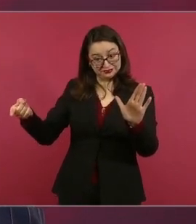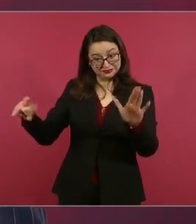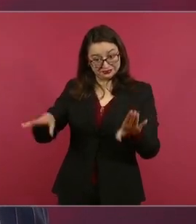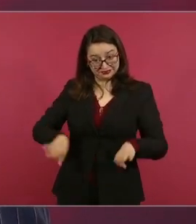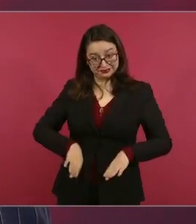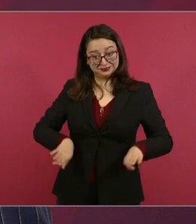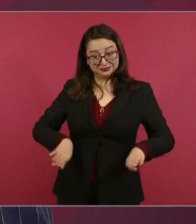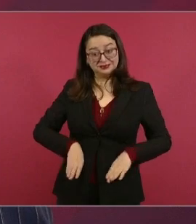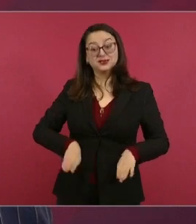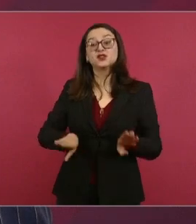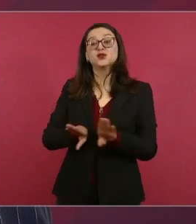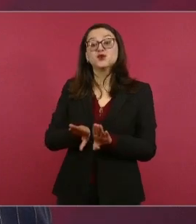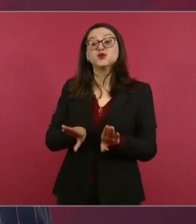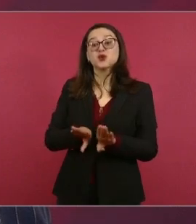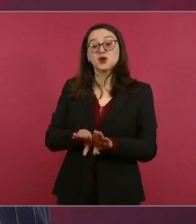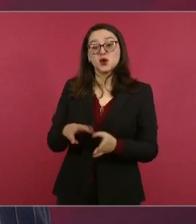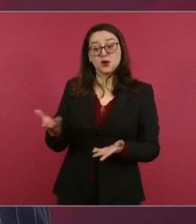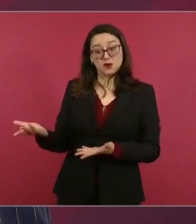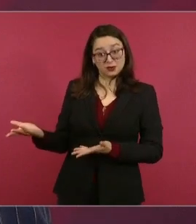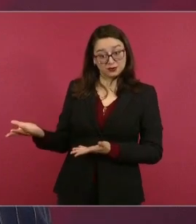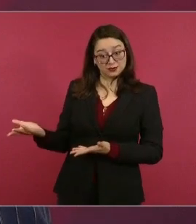pública